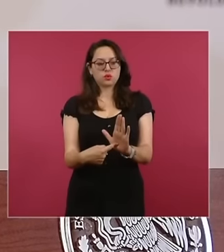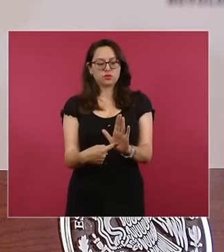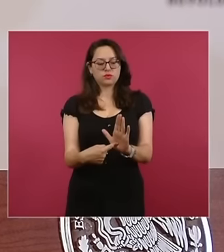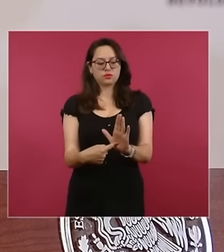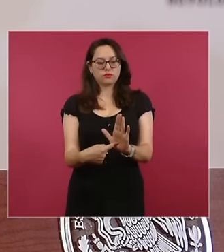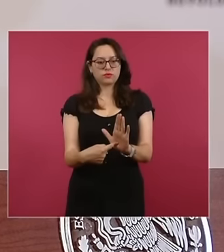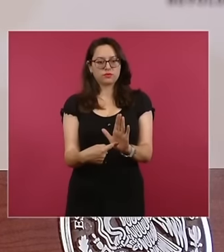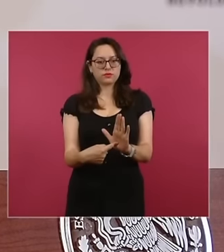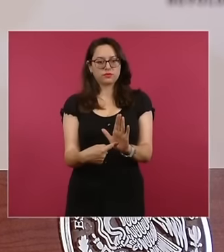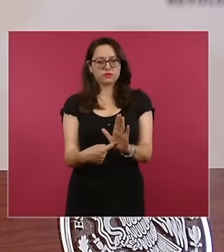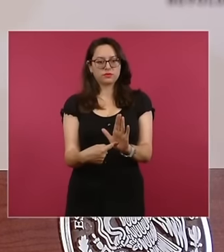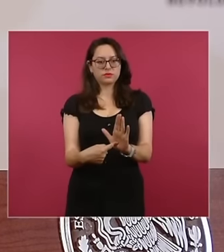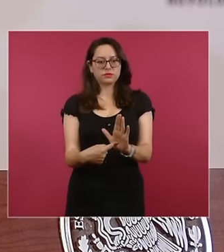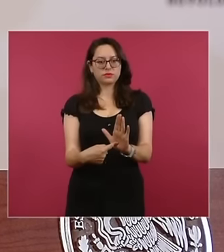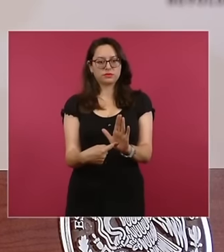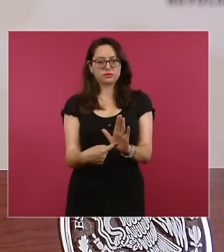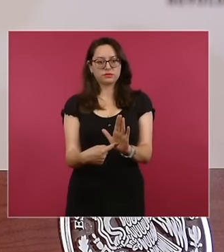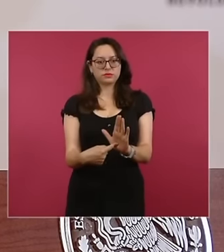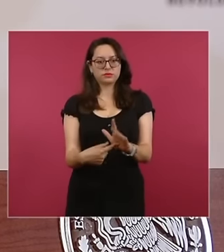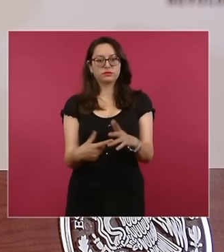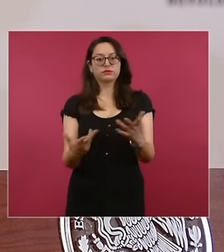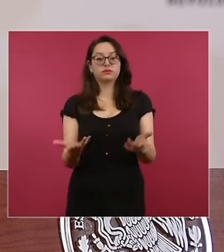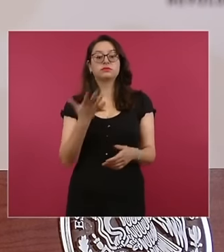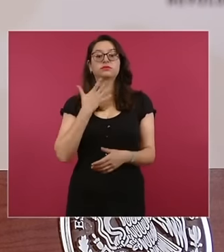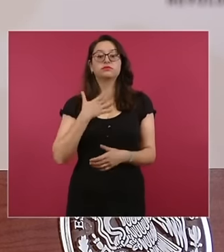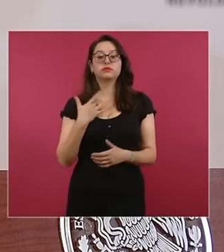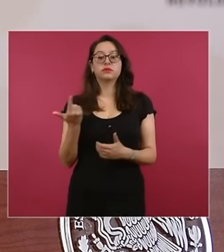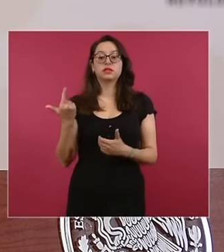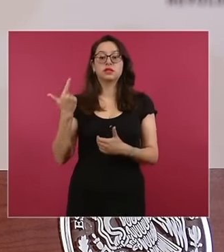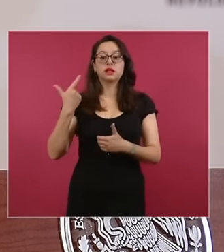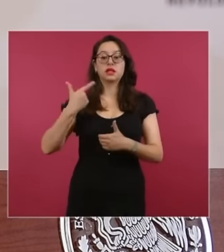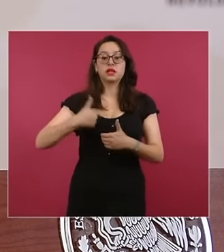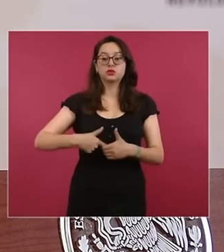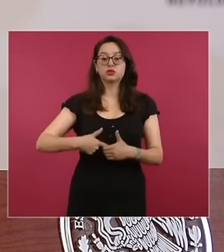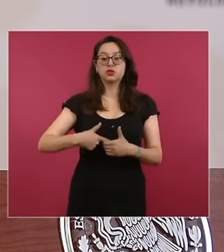ido bajando la compra de gasolina en el extranjero.